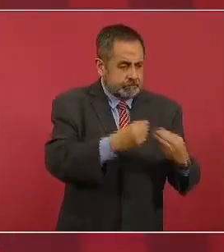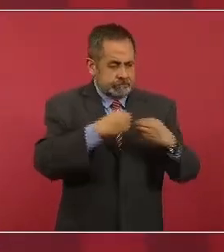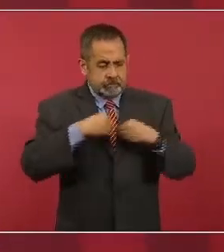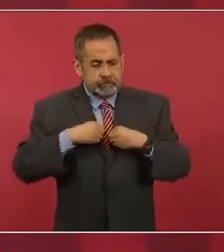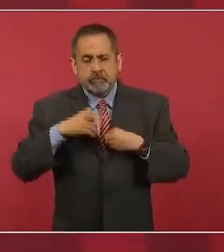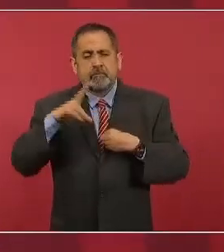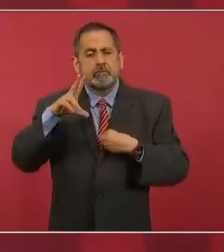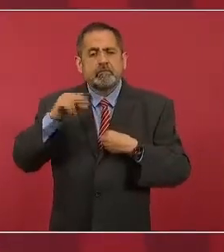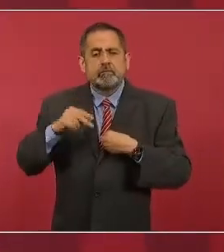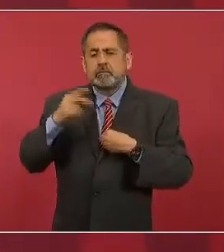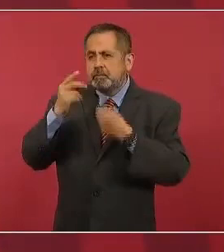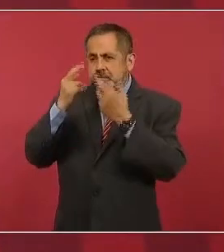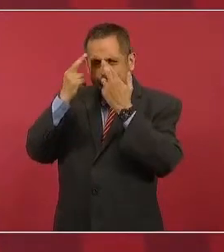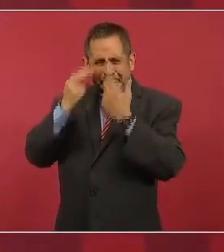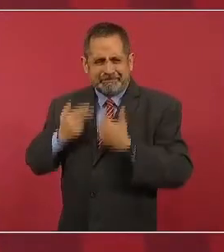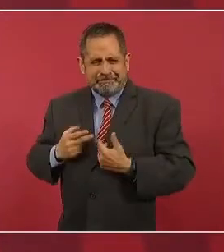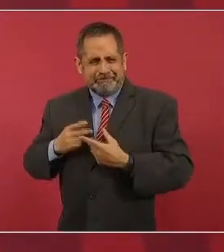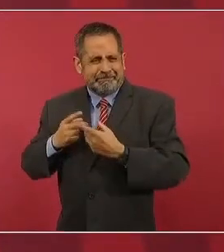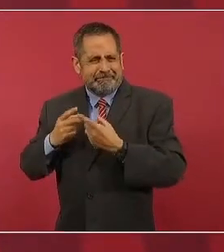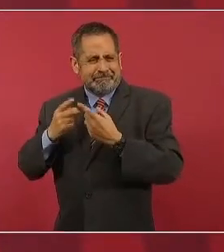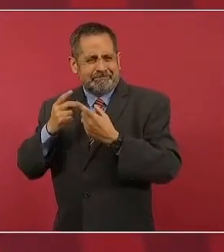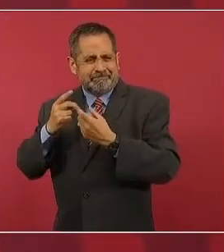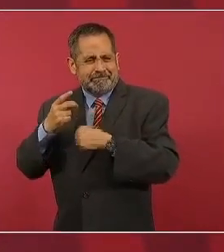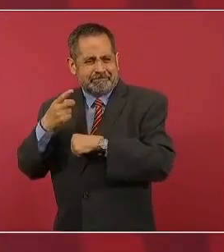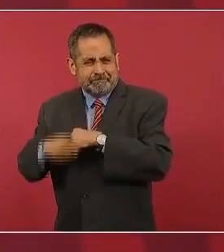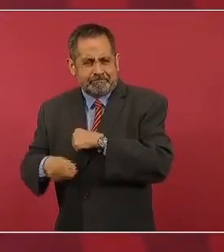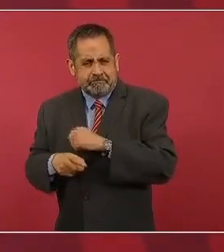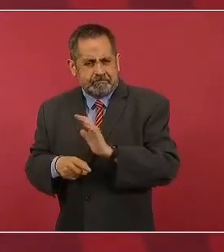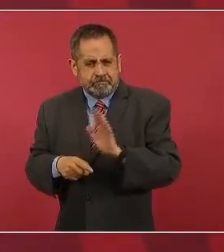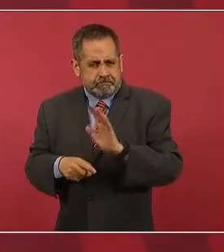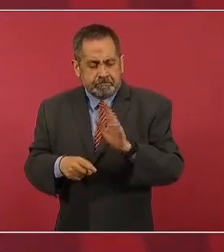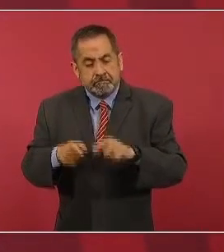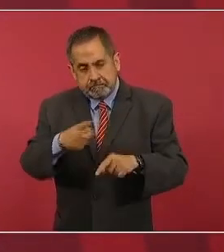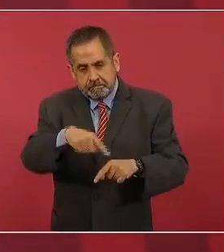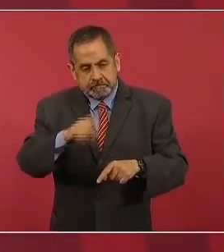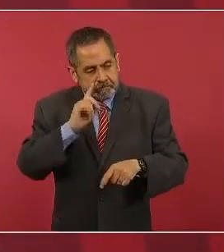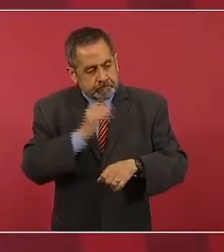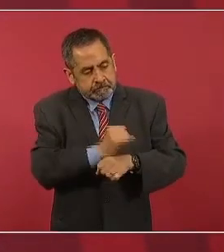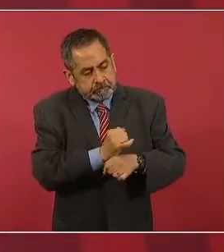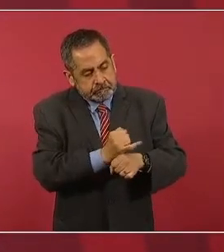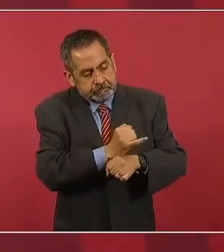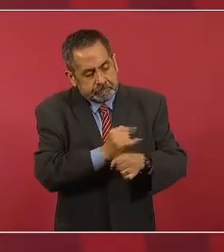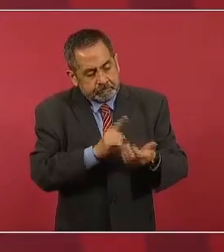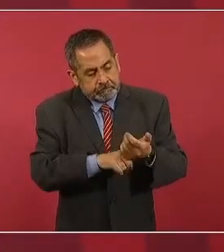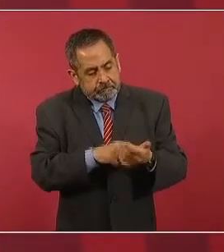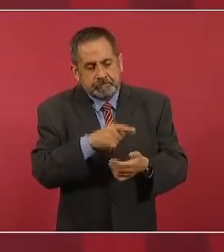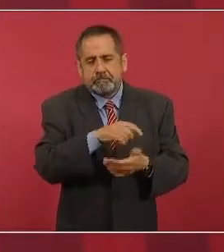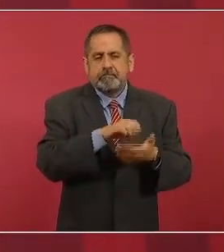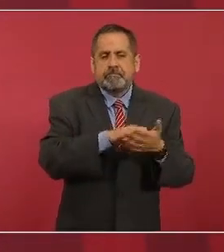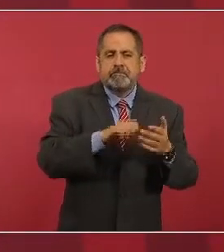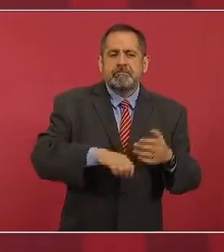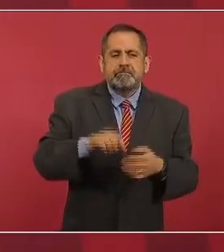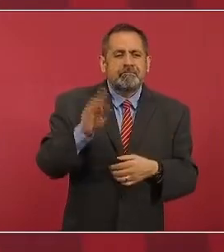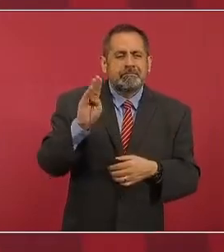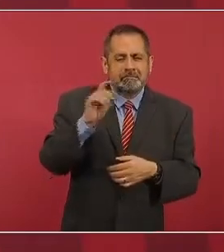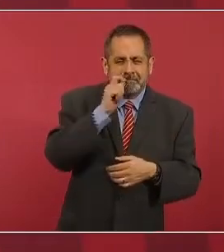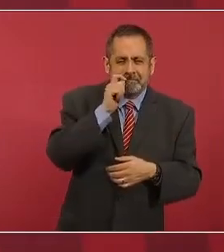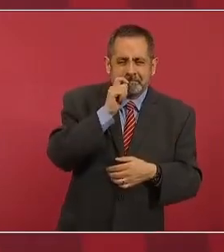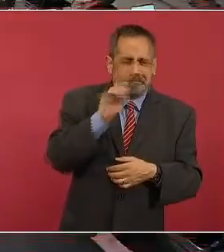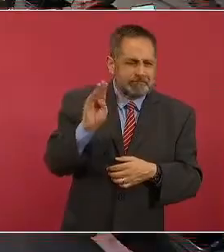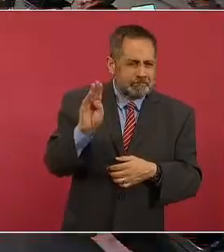destructivas o con efectos leves, como es el caso de la marihuana. Sin